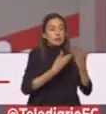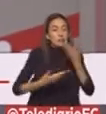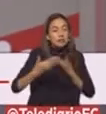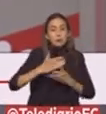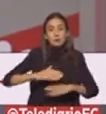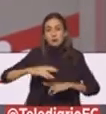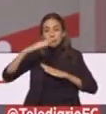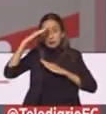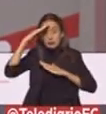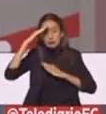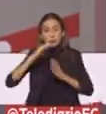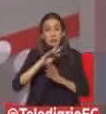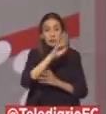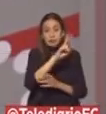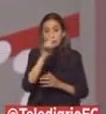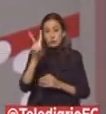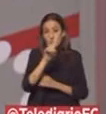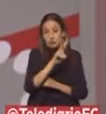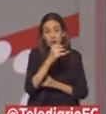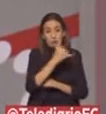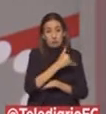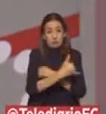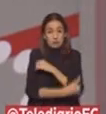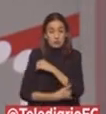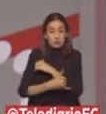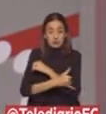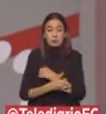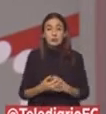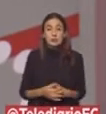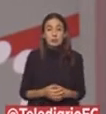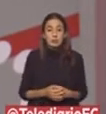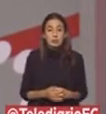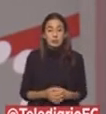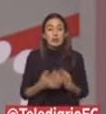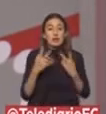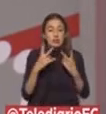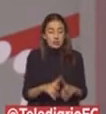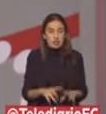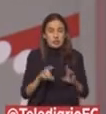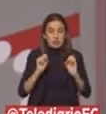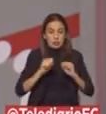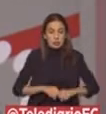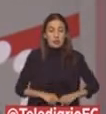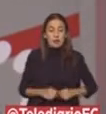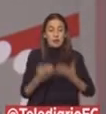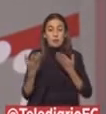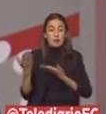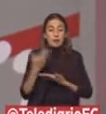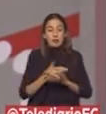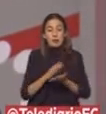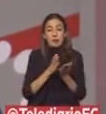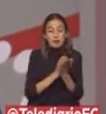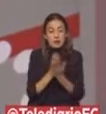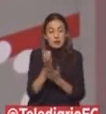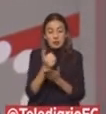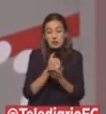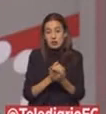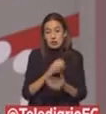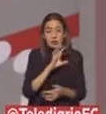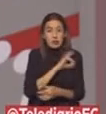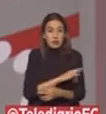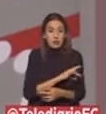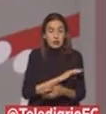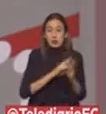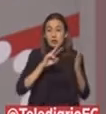armadas los dos países y luego el acceso tecnológico que ha tenido chile o el desarrollo tecnológico